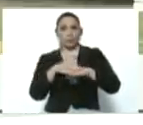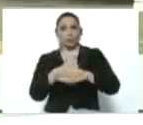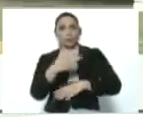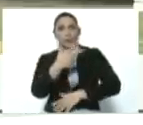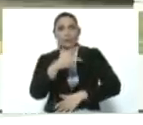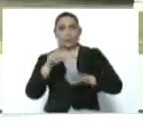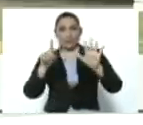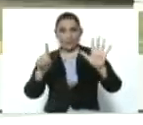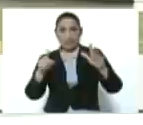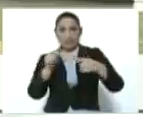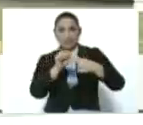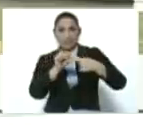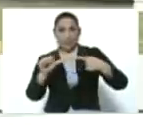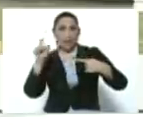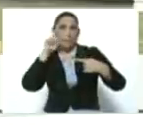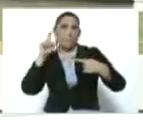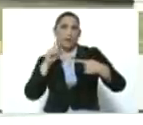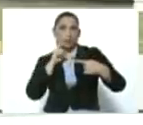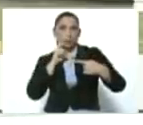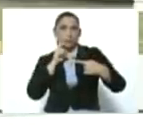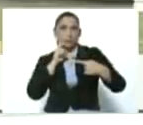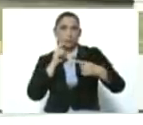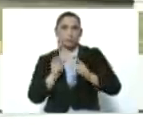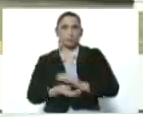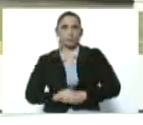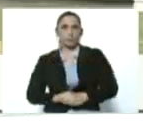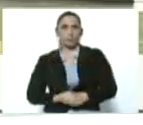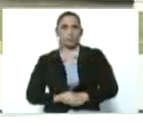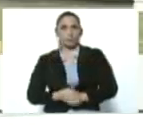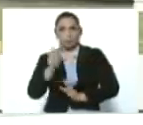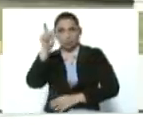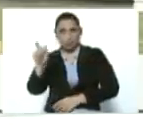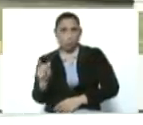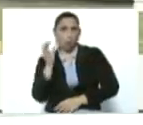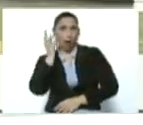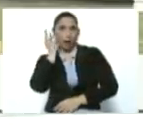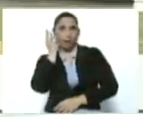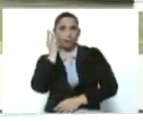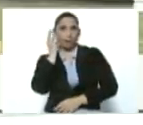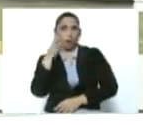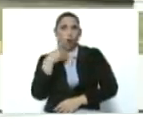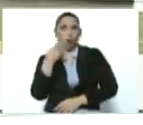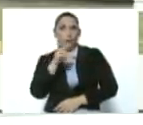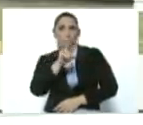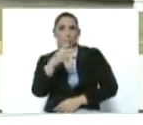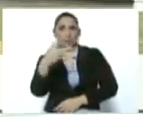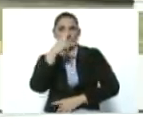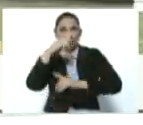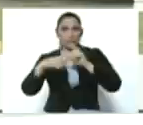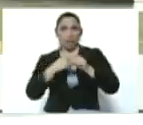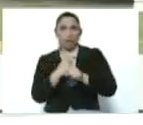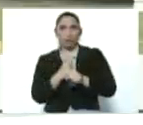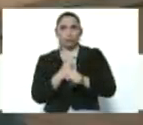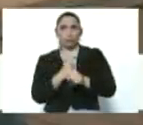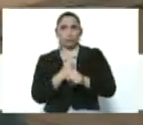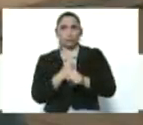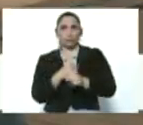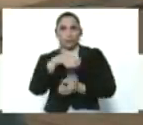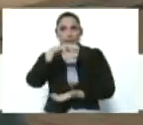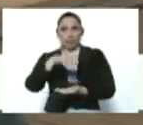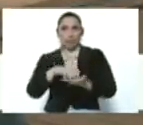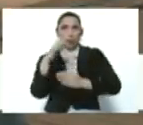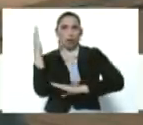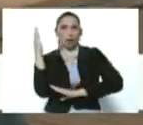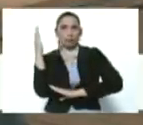de embarazo esta mujer joven de 23 años del estado